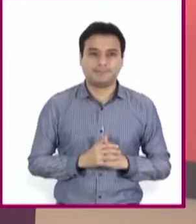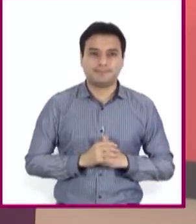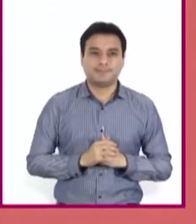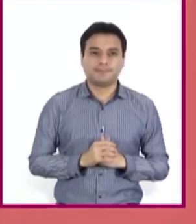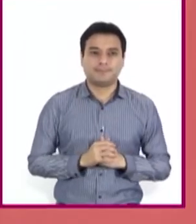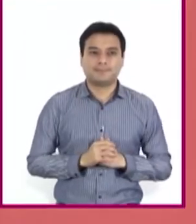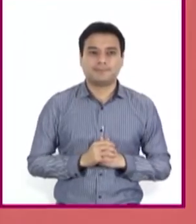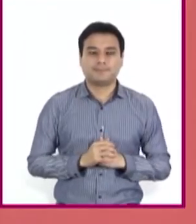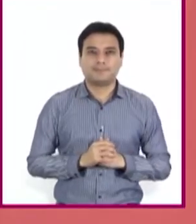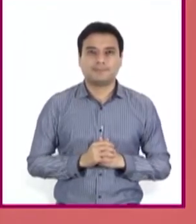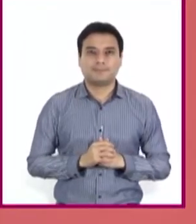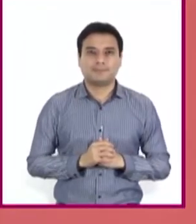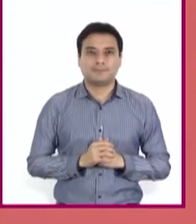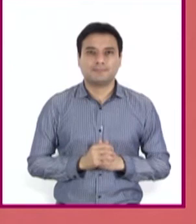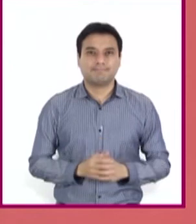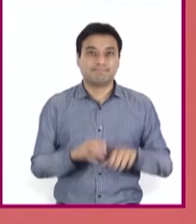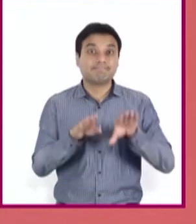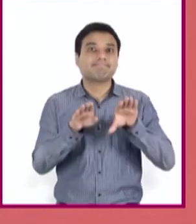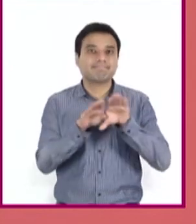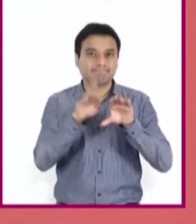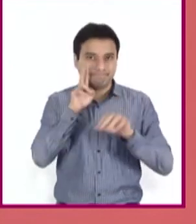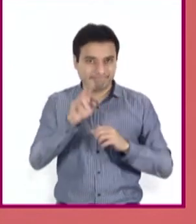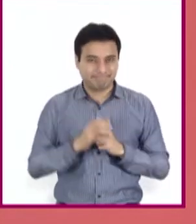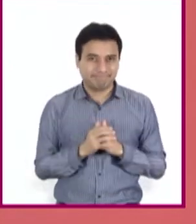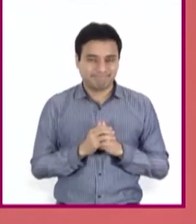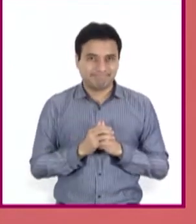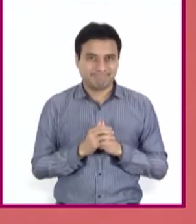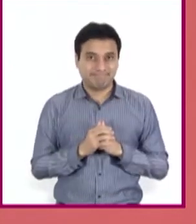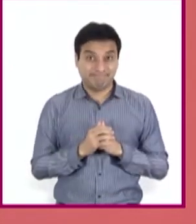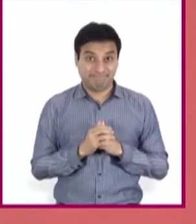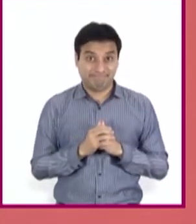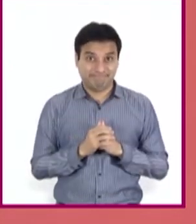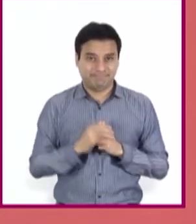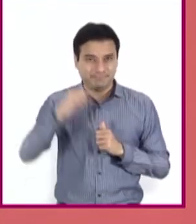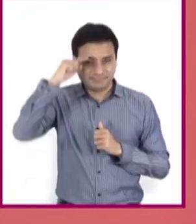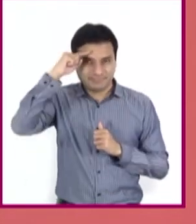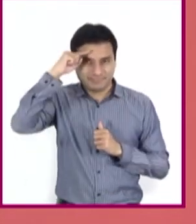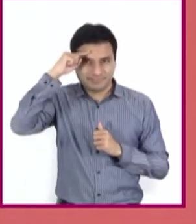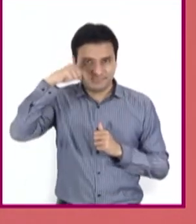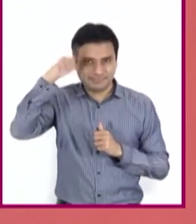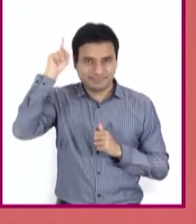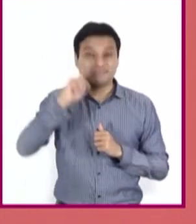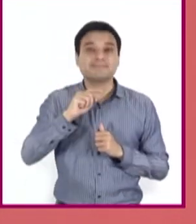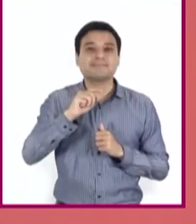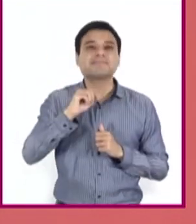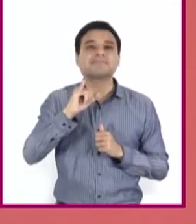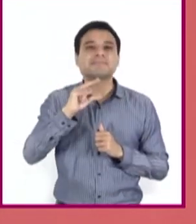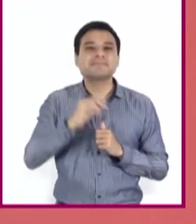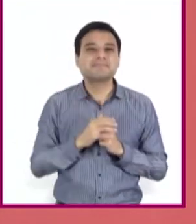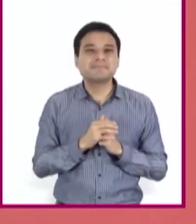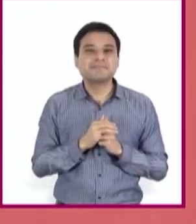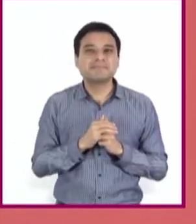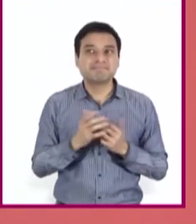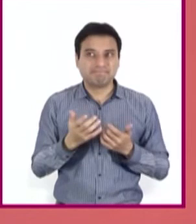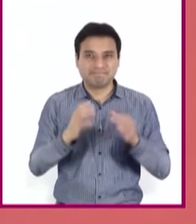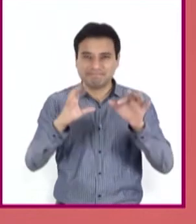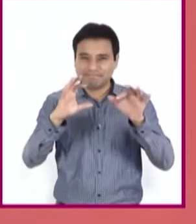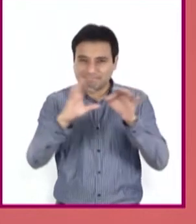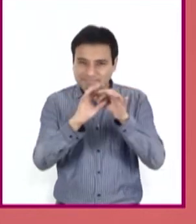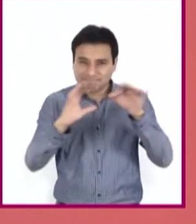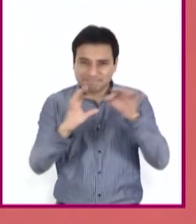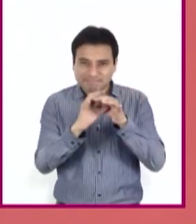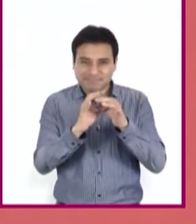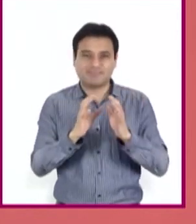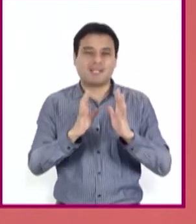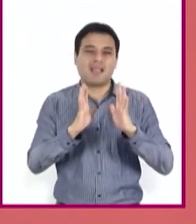células. ¿Cómo les fue en casa? ¿Verdad que es más fácil identificar y relacionar unas con otras